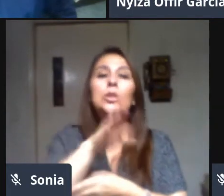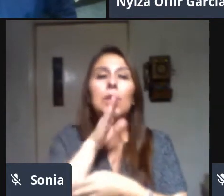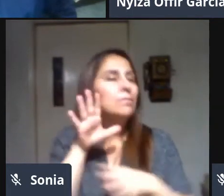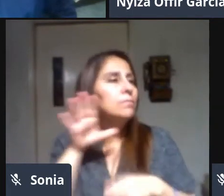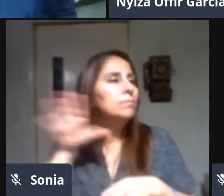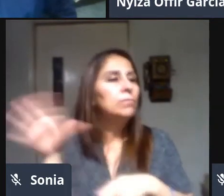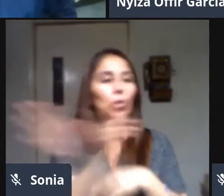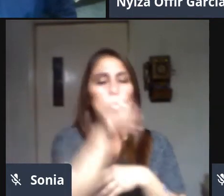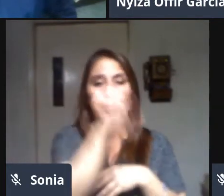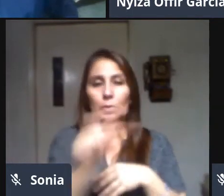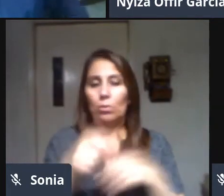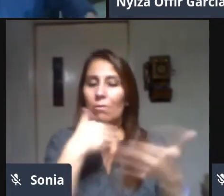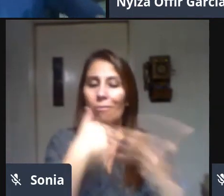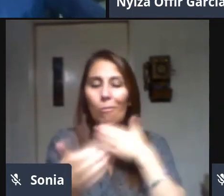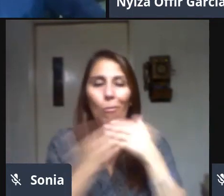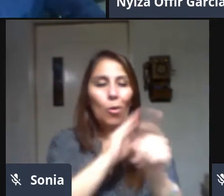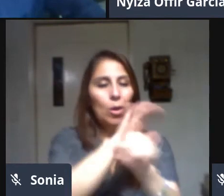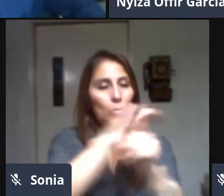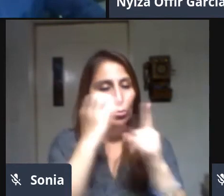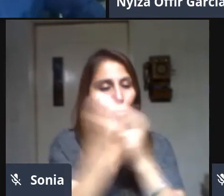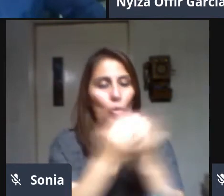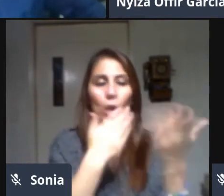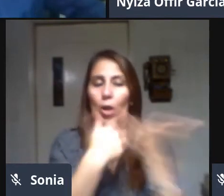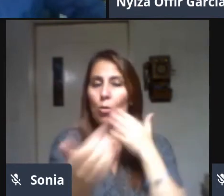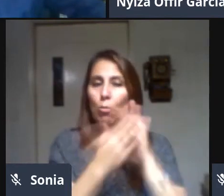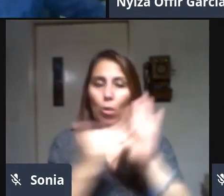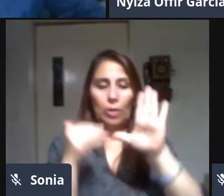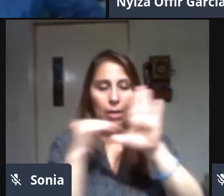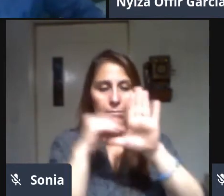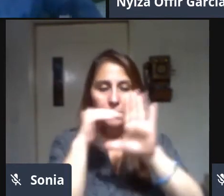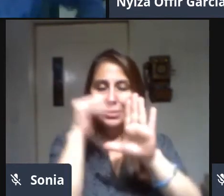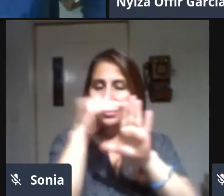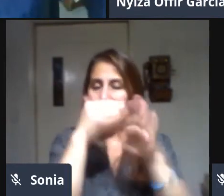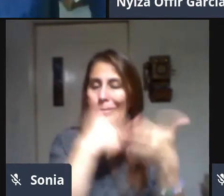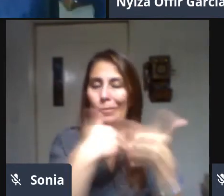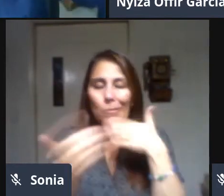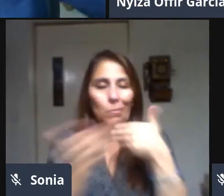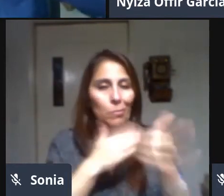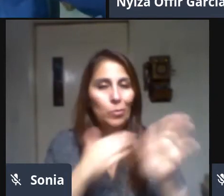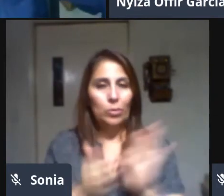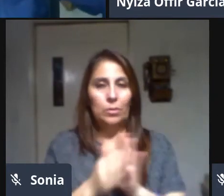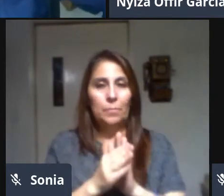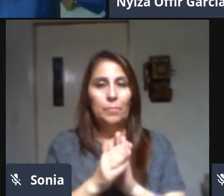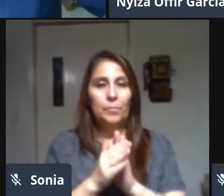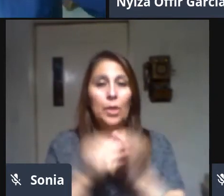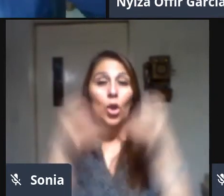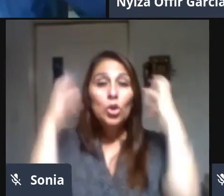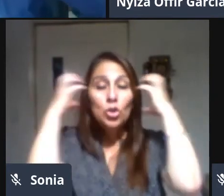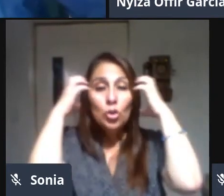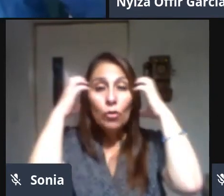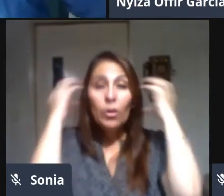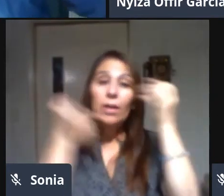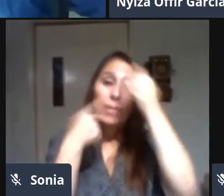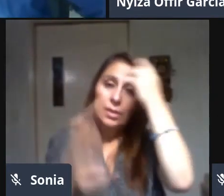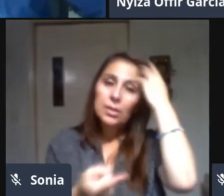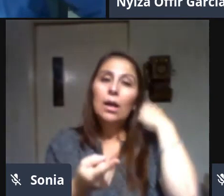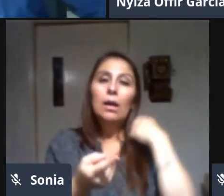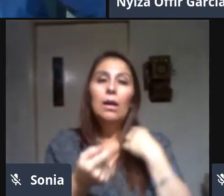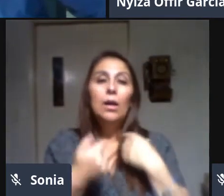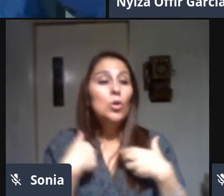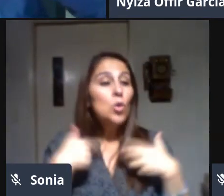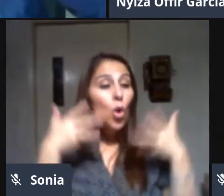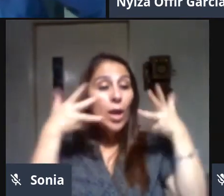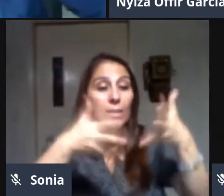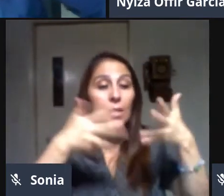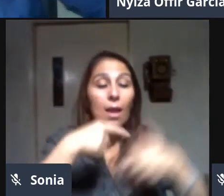la cultura más allá del estrato más allá de cualquier cosa digamos yoani nos decía algo y es que justamente no les enseñan en sus lenguas